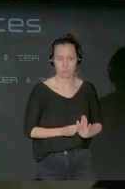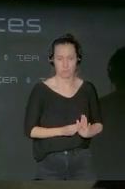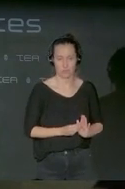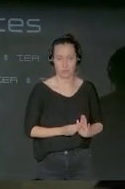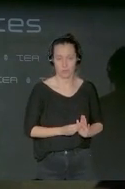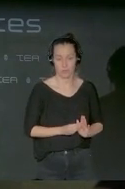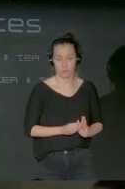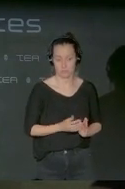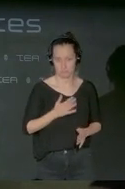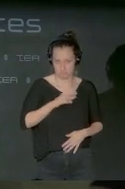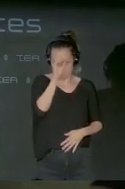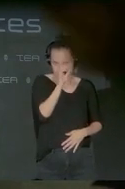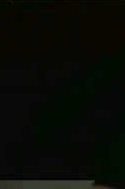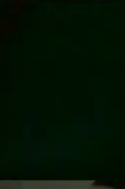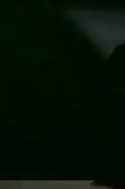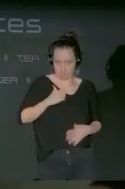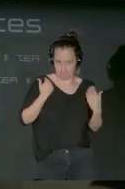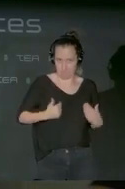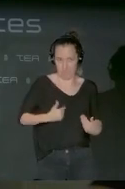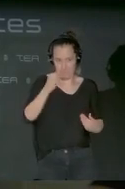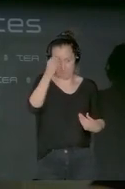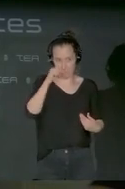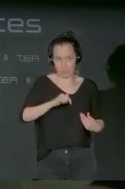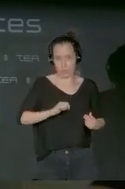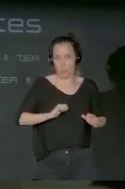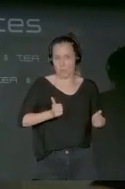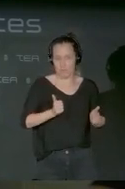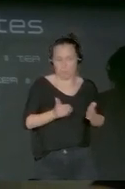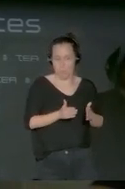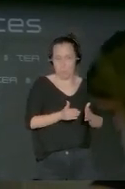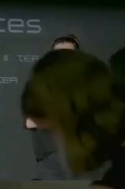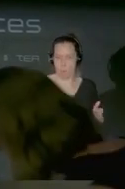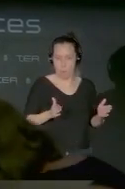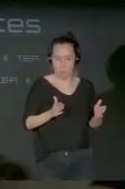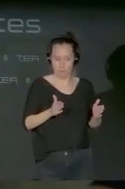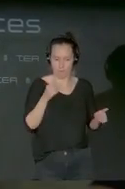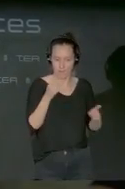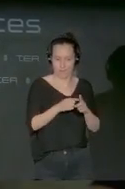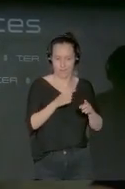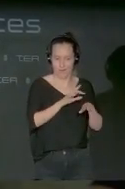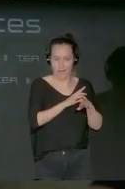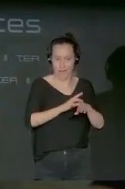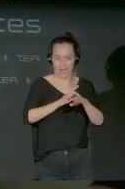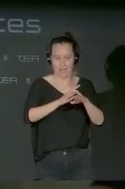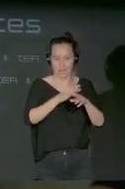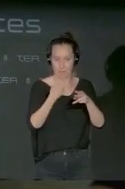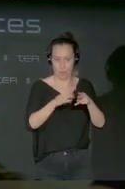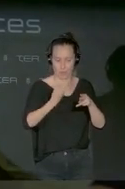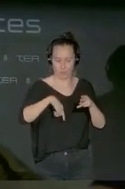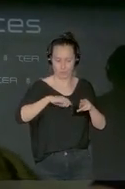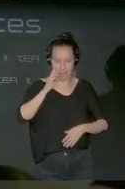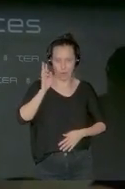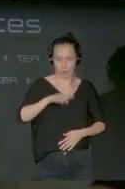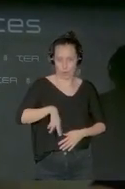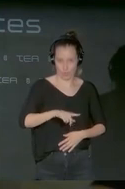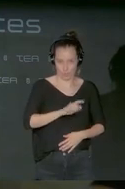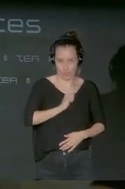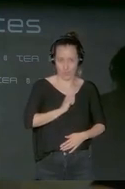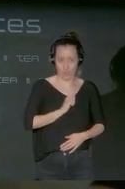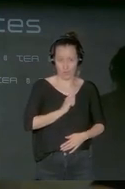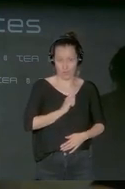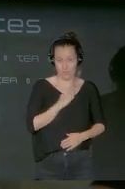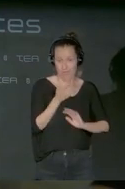Creo personalmente que estamos al principio de ese reconocimiento en la agenda política. Hablamos de que el momento clave fue el